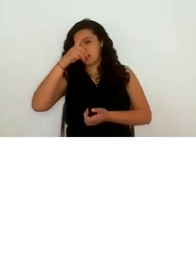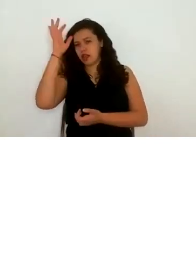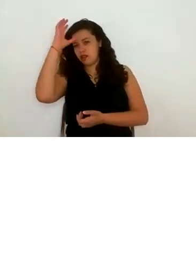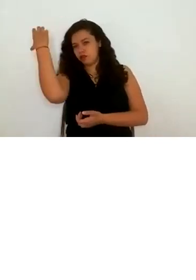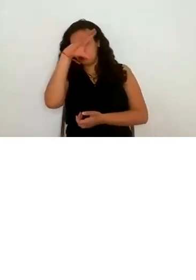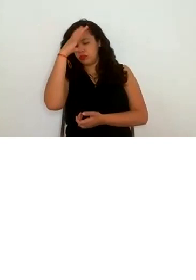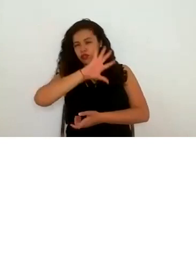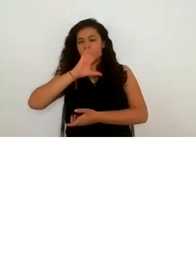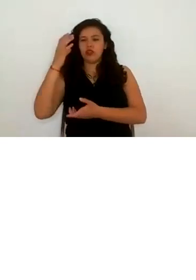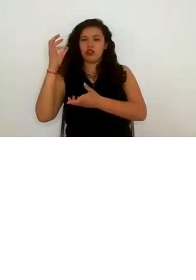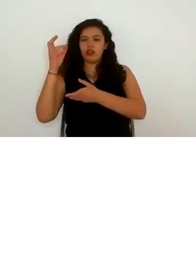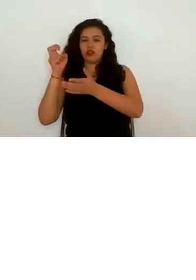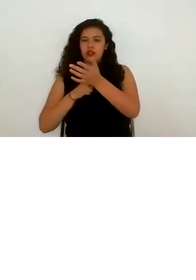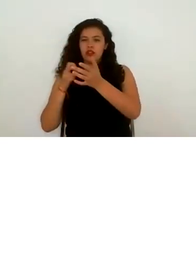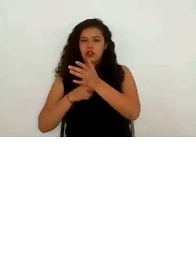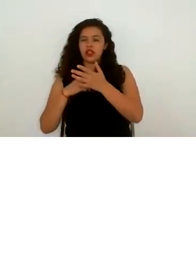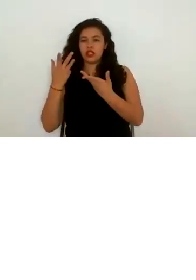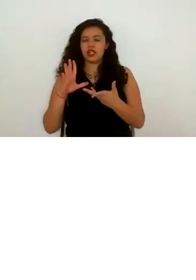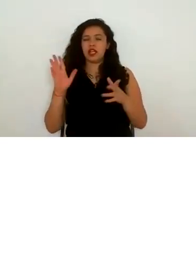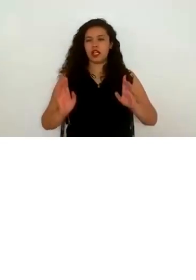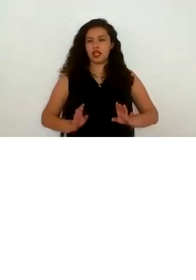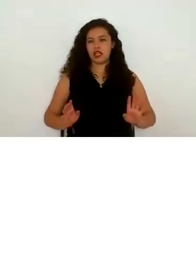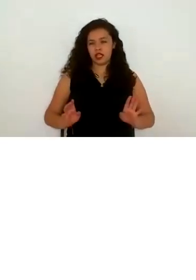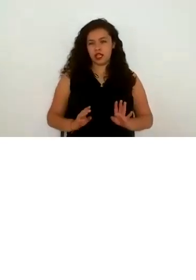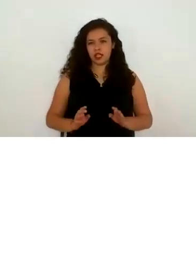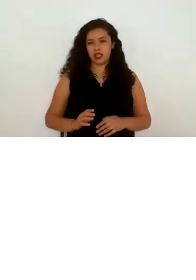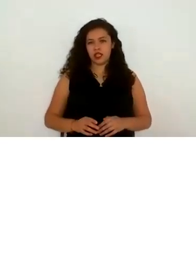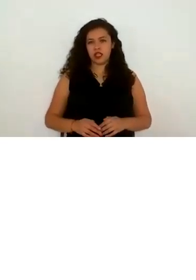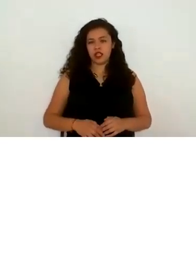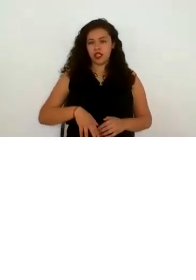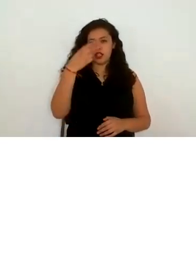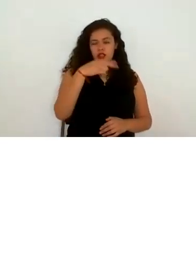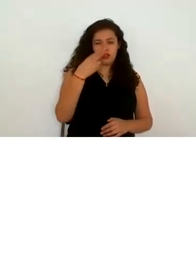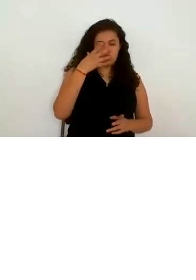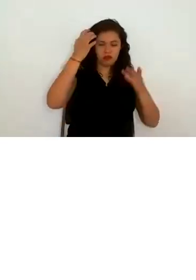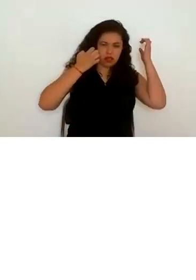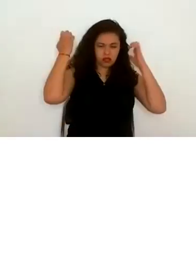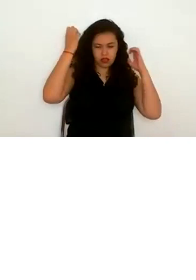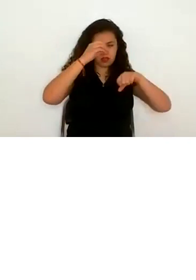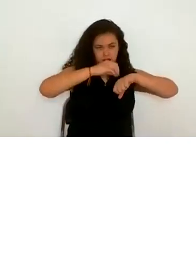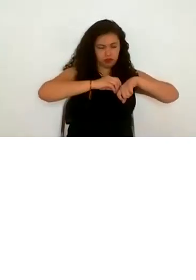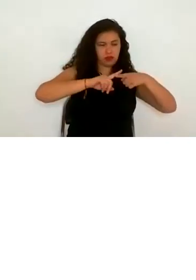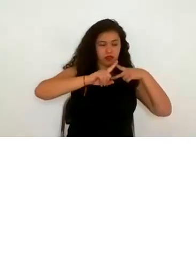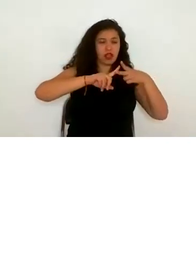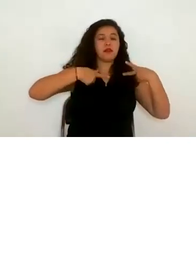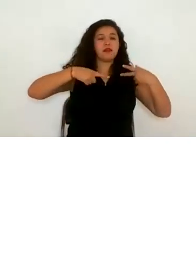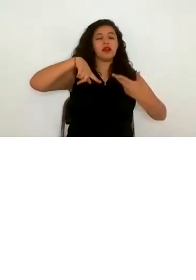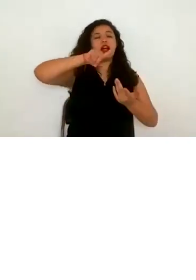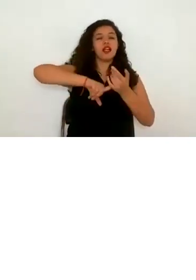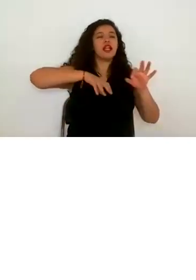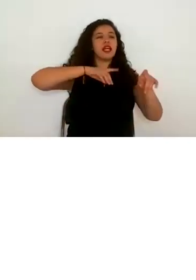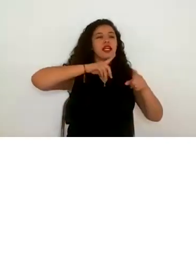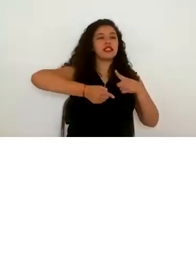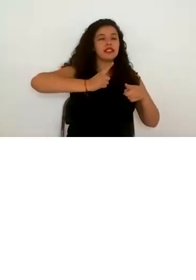los caracteres de las imágenes. Pueden colocar el nombre del evento, qué personajes están, qué